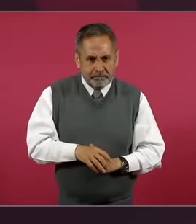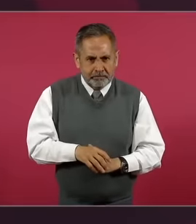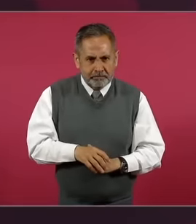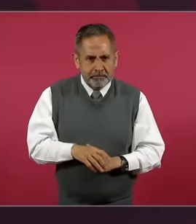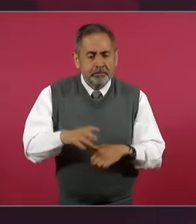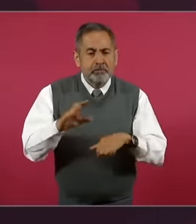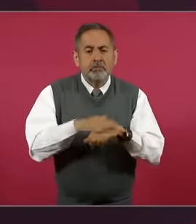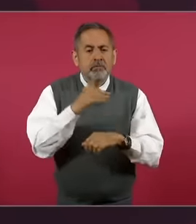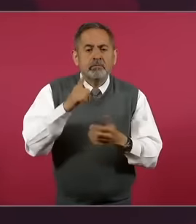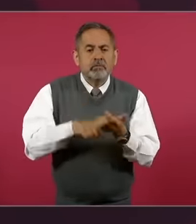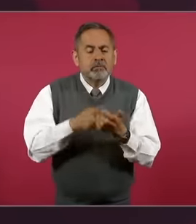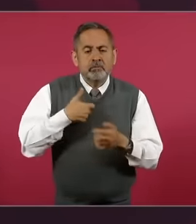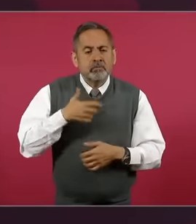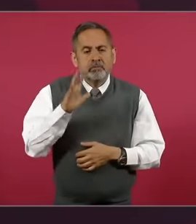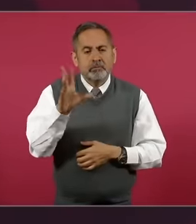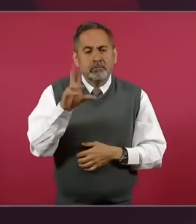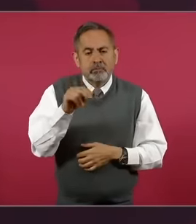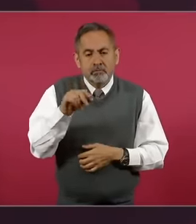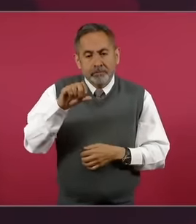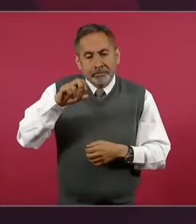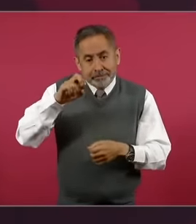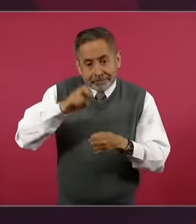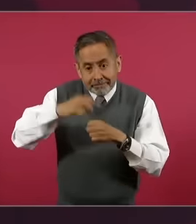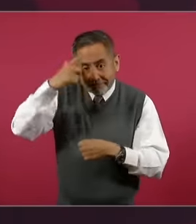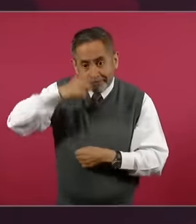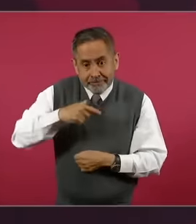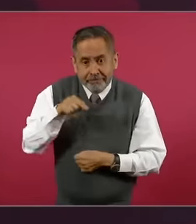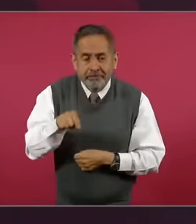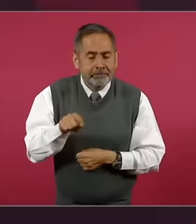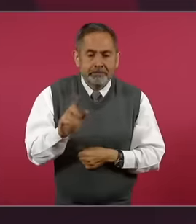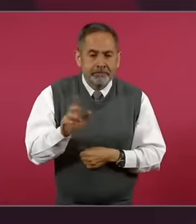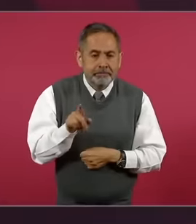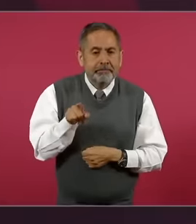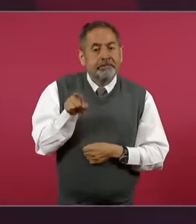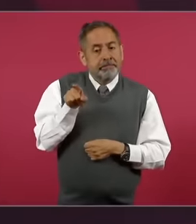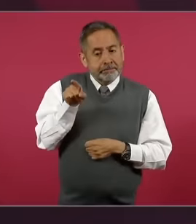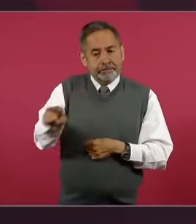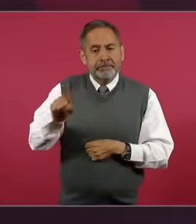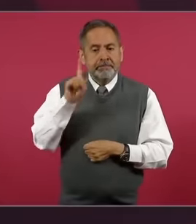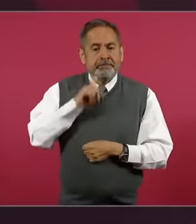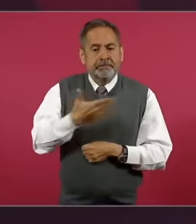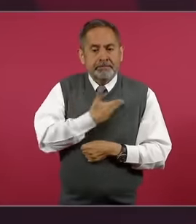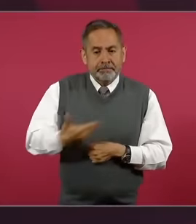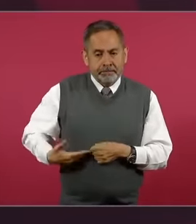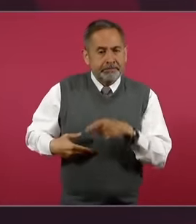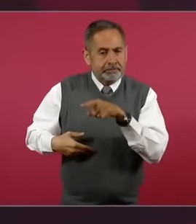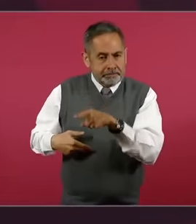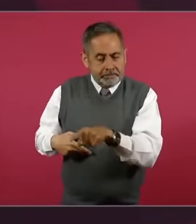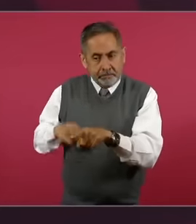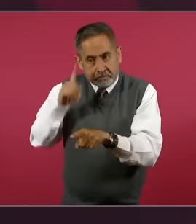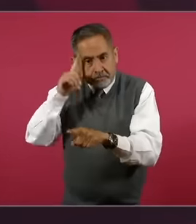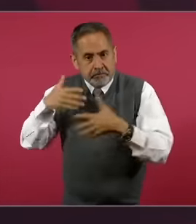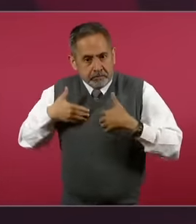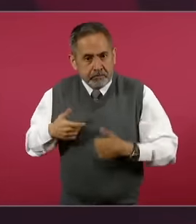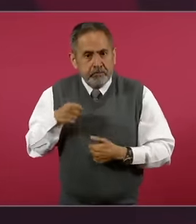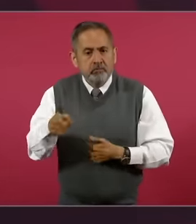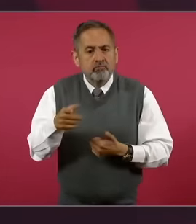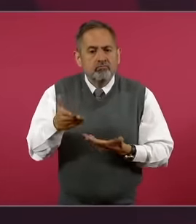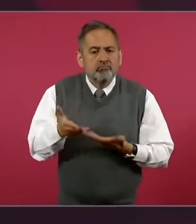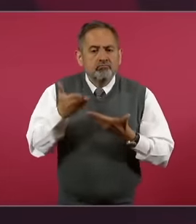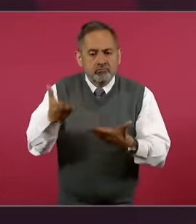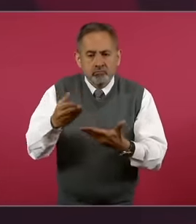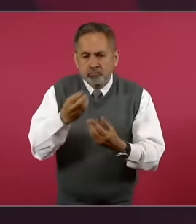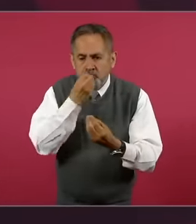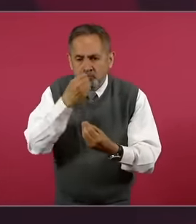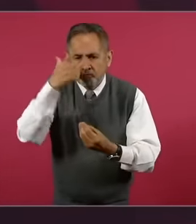Porque yo ya no puedo estar, ya en la noche la presidenta, tengo entendido, va a ofrecer una